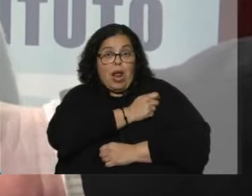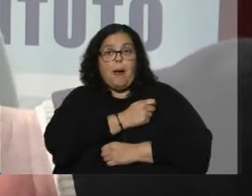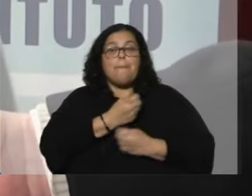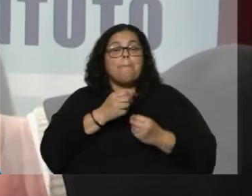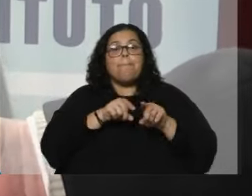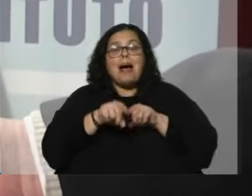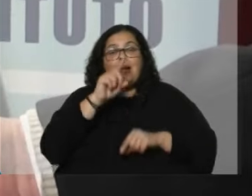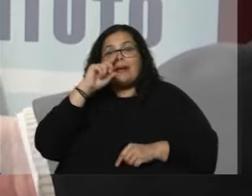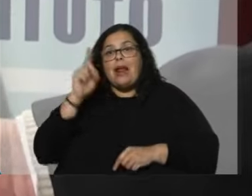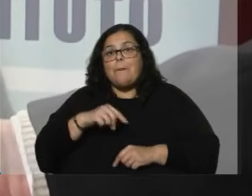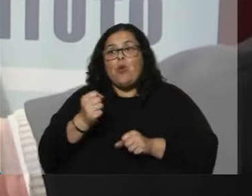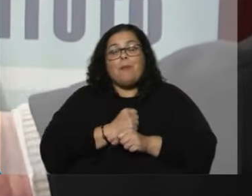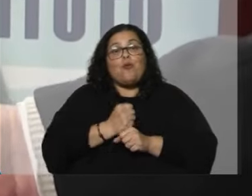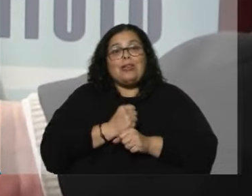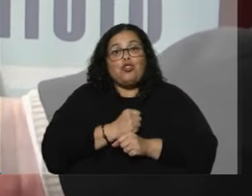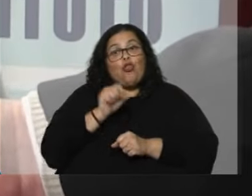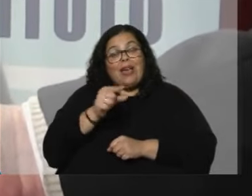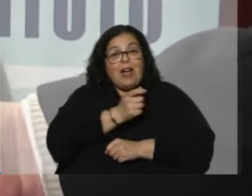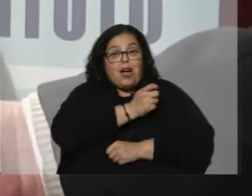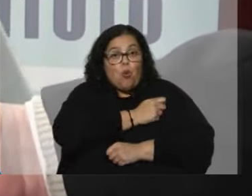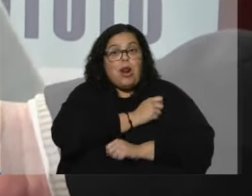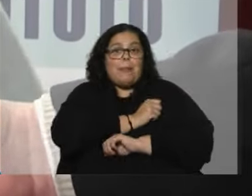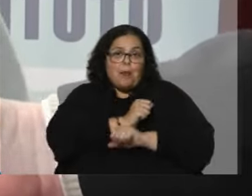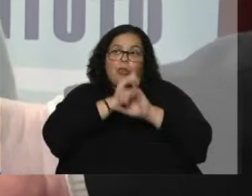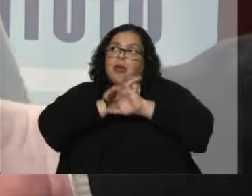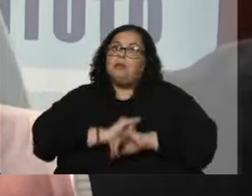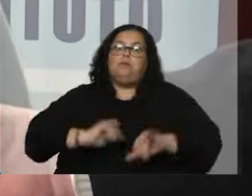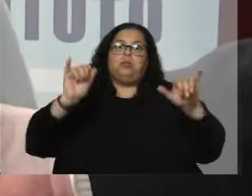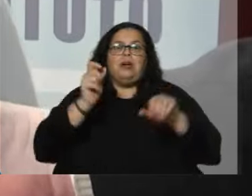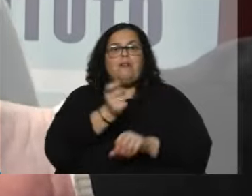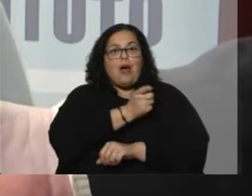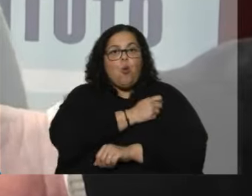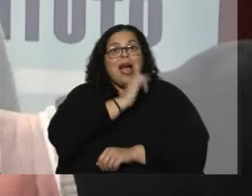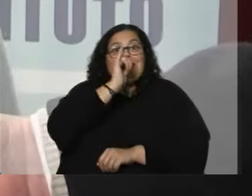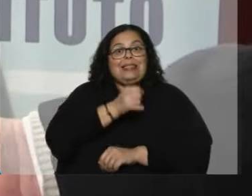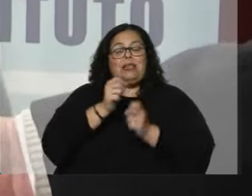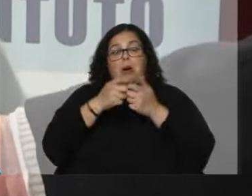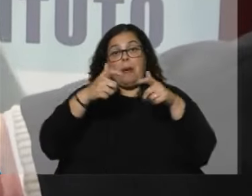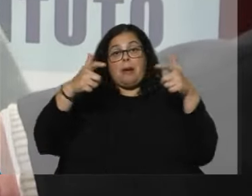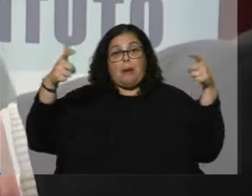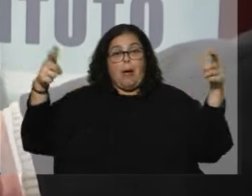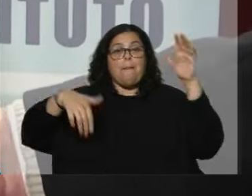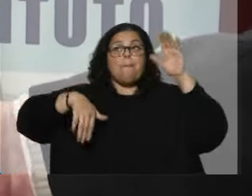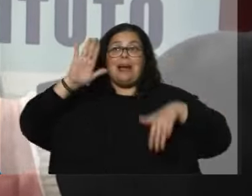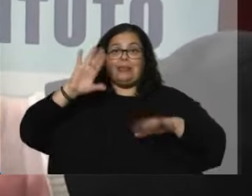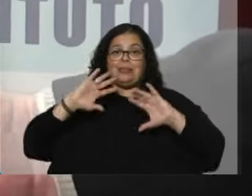aceleración, digamos, de aprobación, para poder utilizarlas en caso de que, bueno, el brote sea mayor.